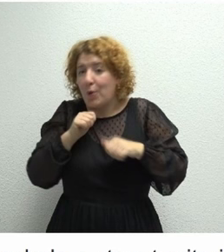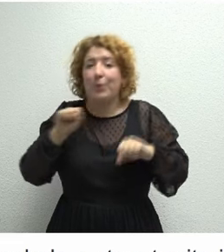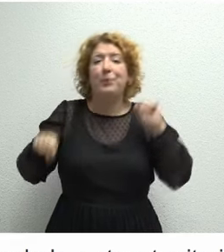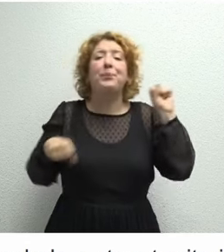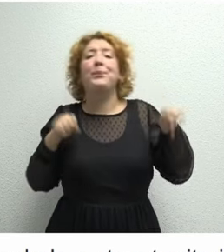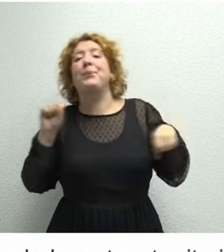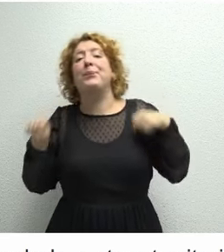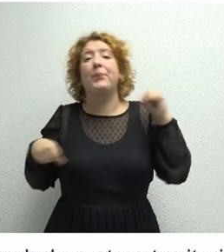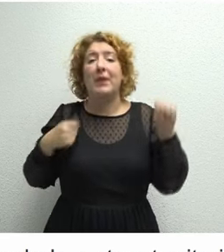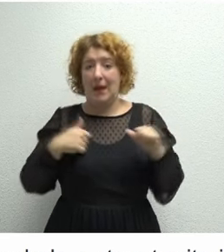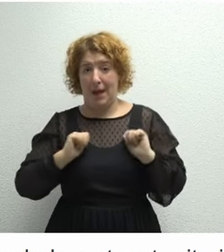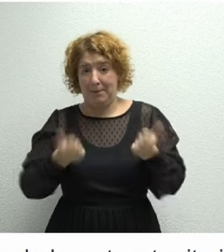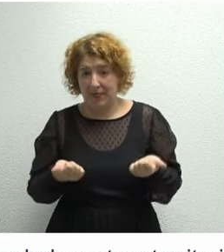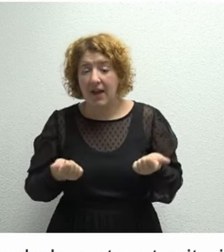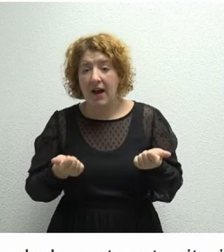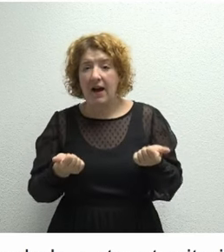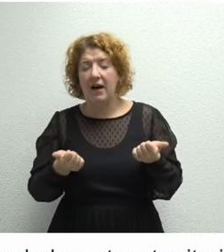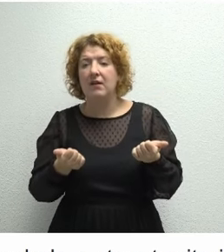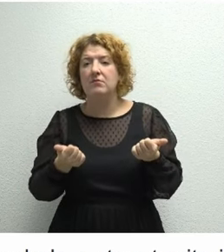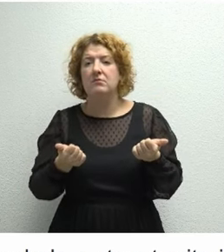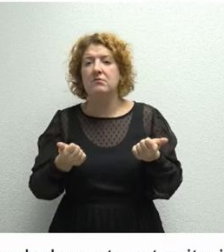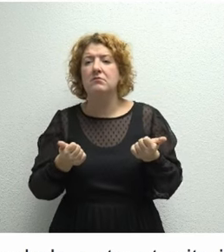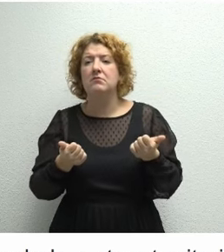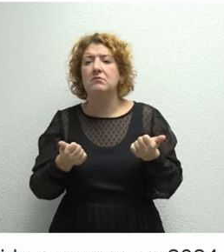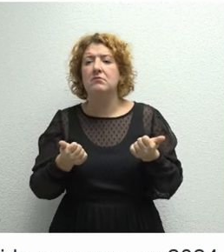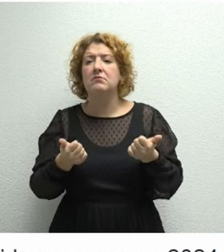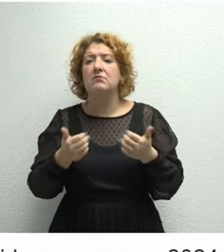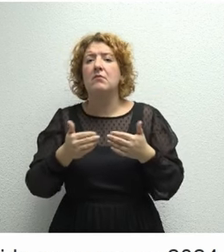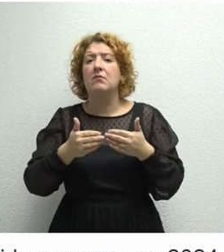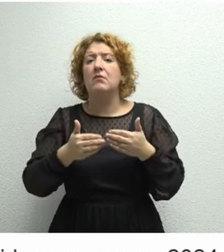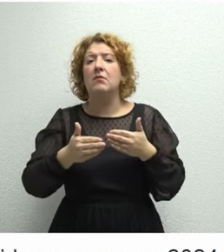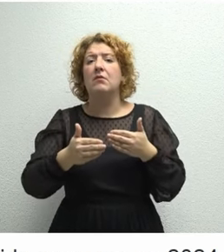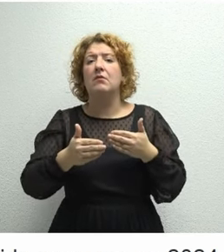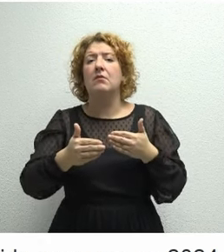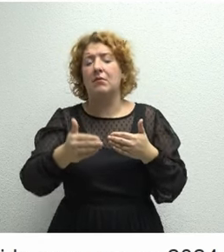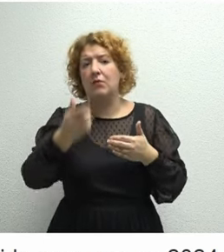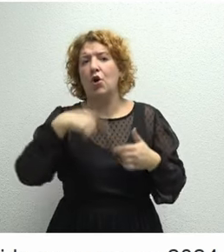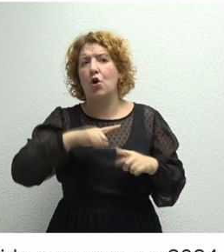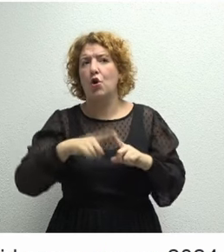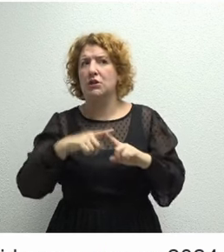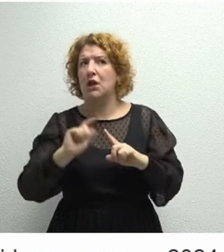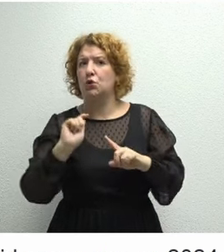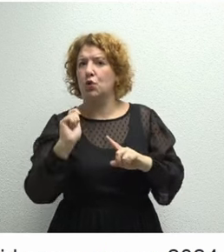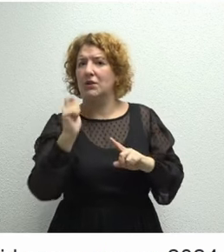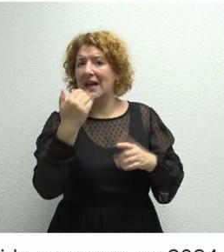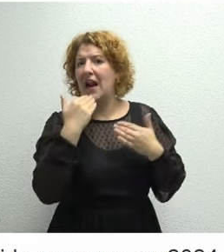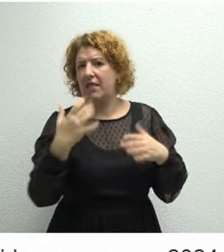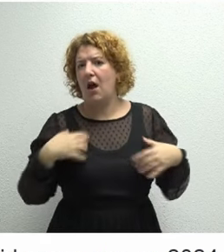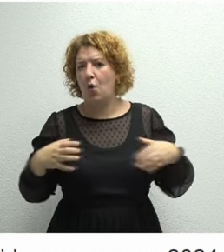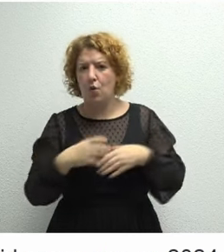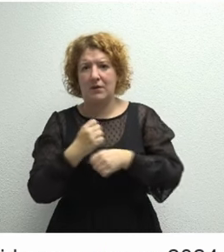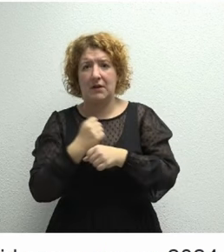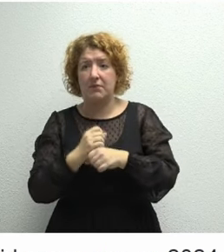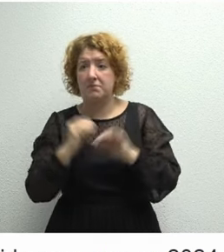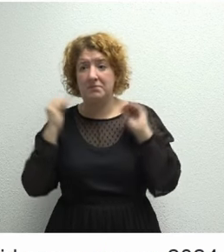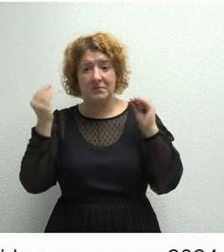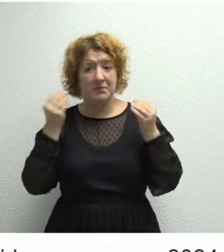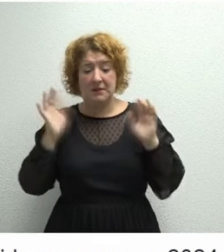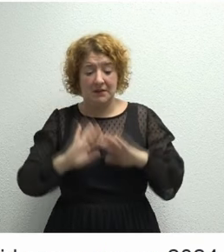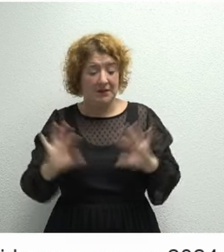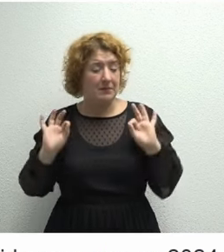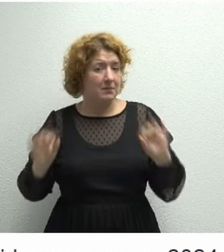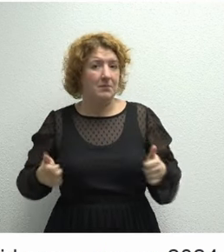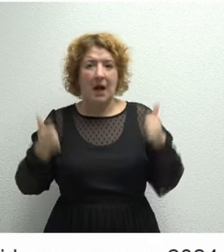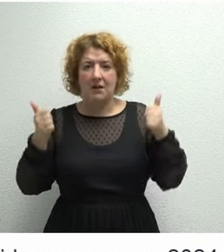Ramón pero muy animados y muy motivados con todo lo que se está consiguiendo porque este grupo de trabajo y yo ya esto lo que tengo que